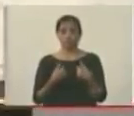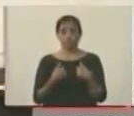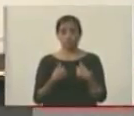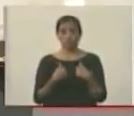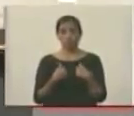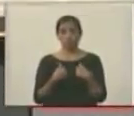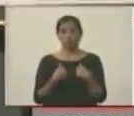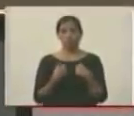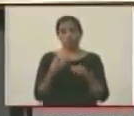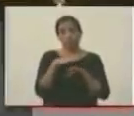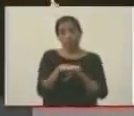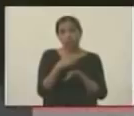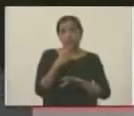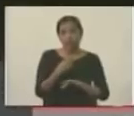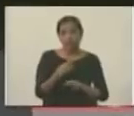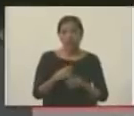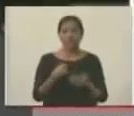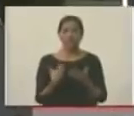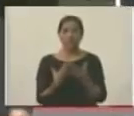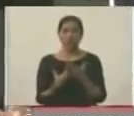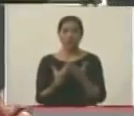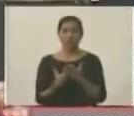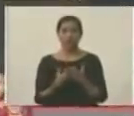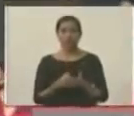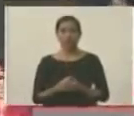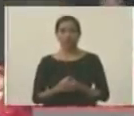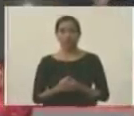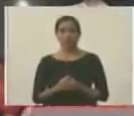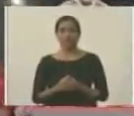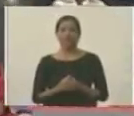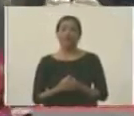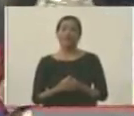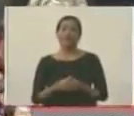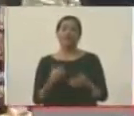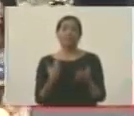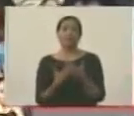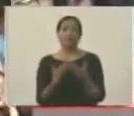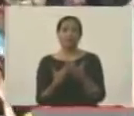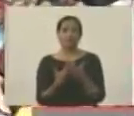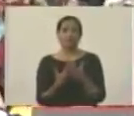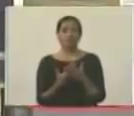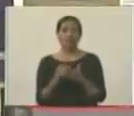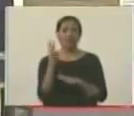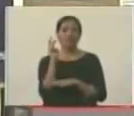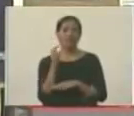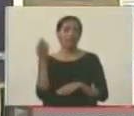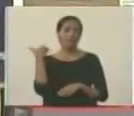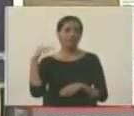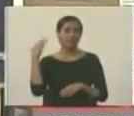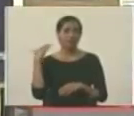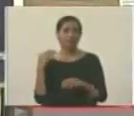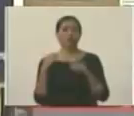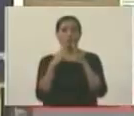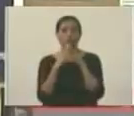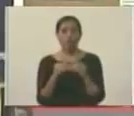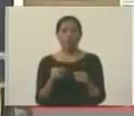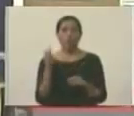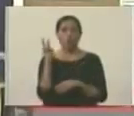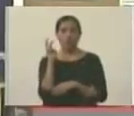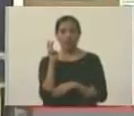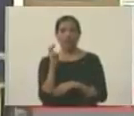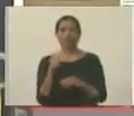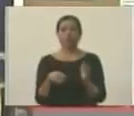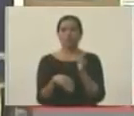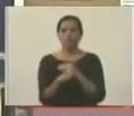Yo inclusive lo dije en el partido, pero aprovecho aquí, presidente, el partido a partir del viernes pasado y todos estos viernes nos vamos